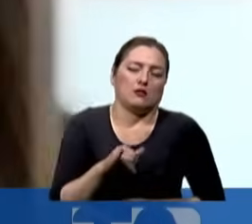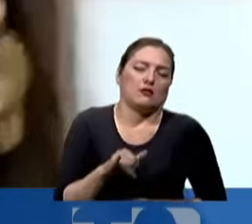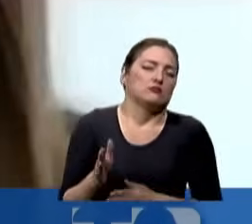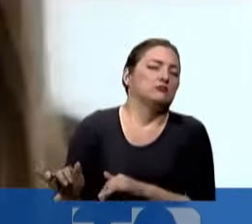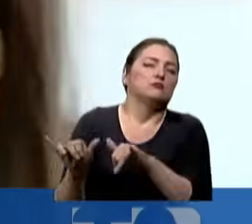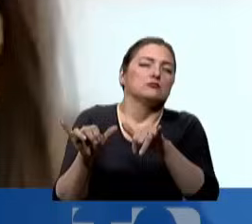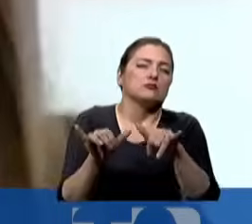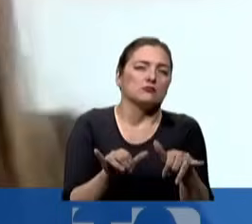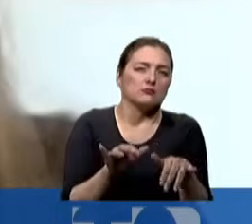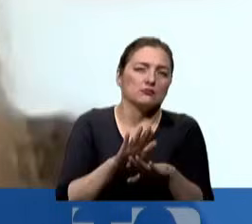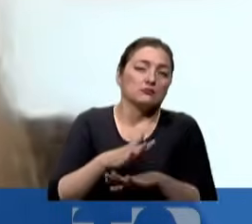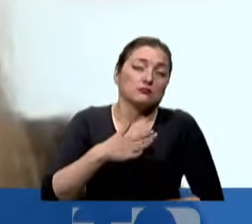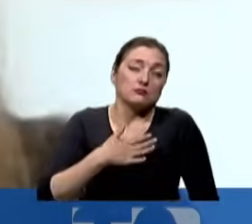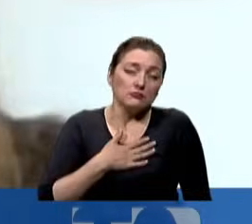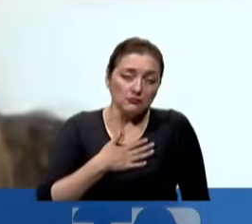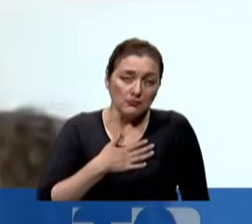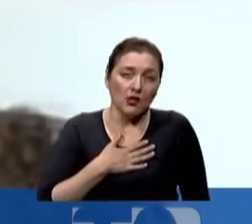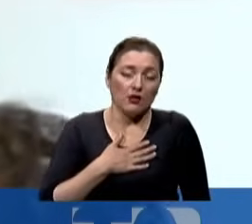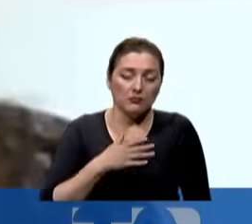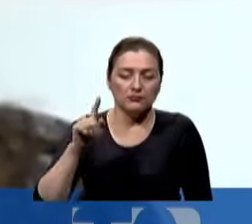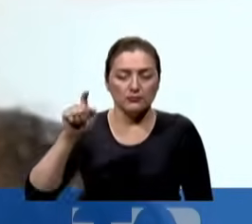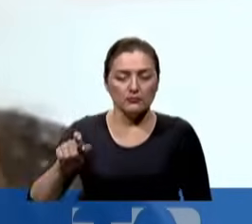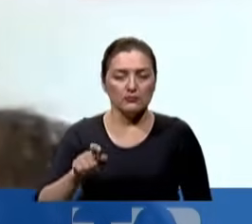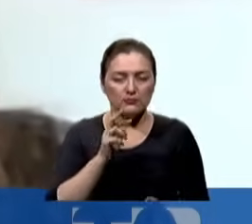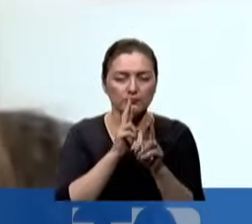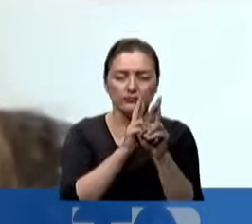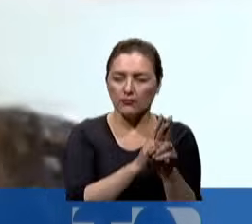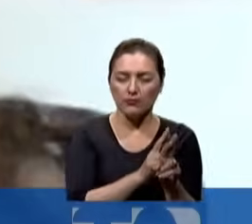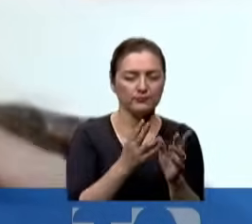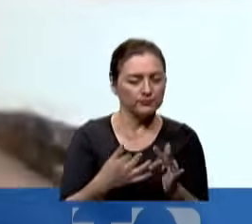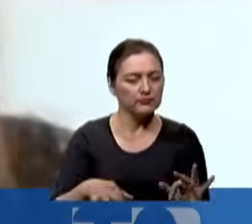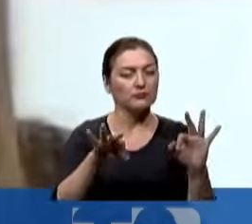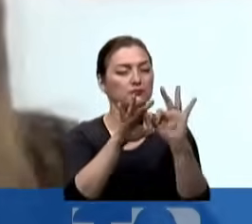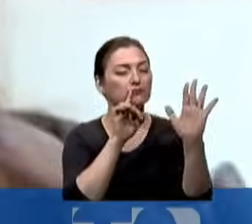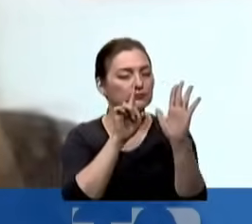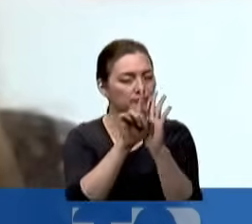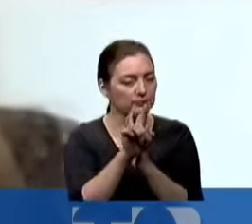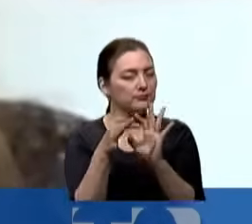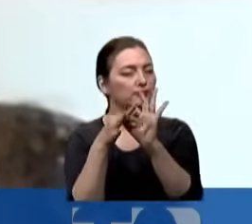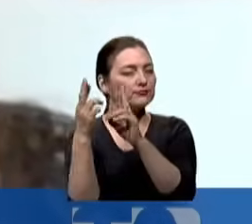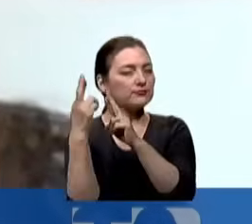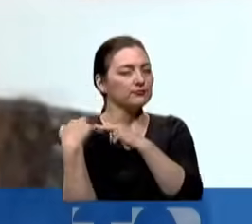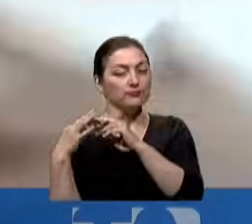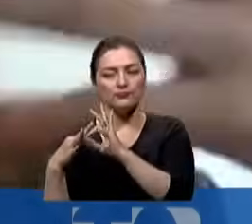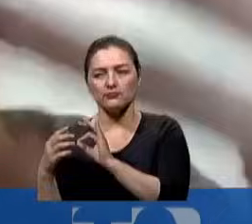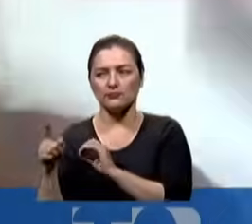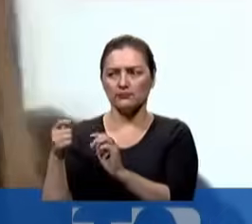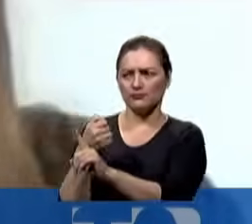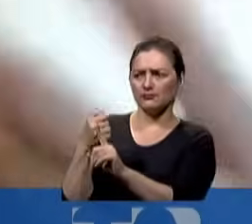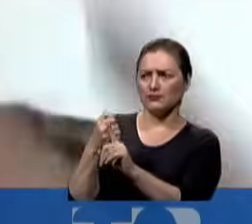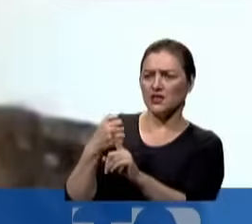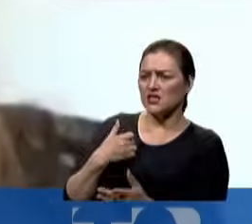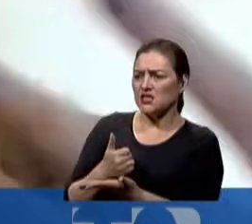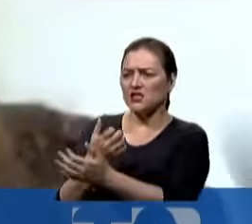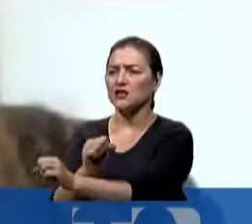de esa falta y esa ausencia de respuesta. Entonces yo creo que es importantísimo, Helen, la corresponsabilidad ciudadana,